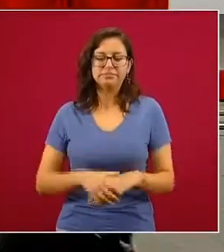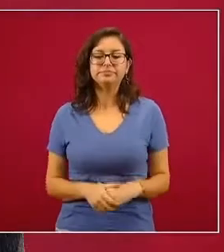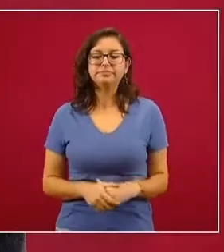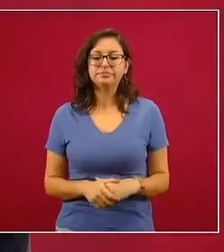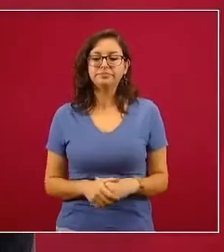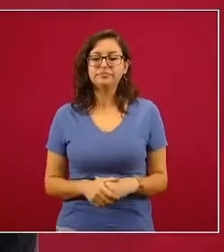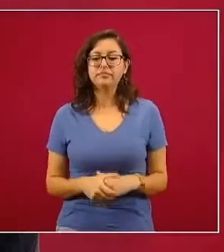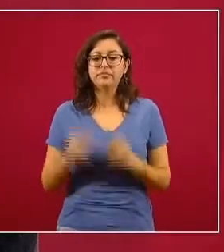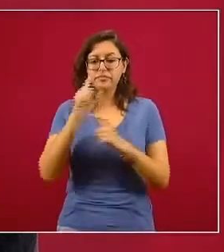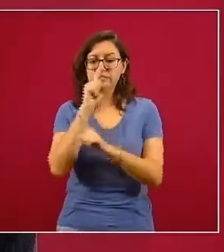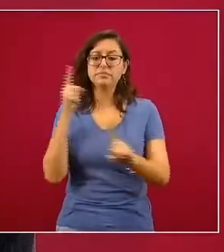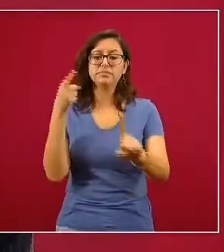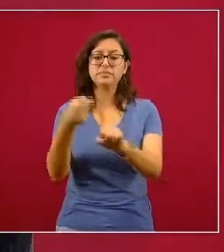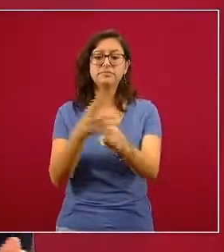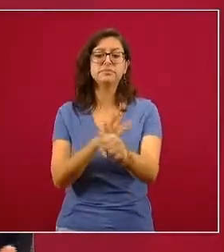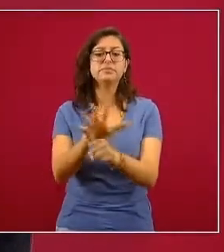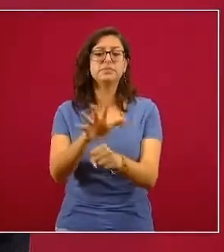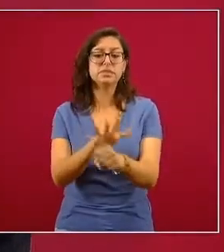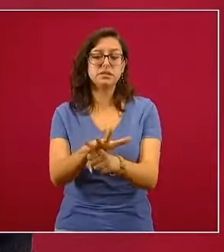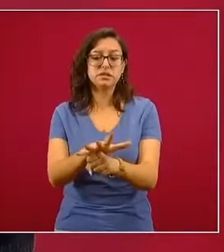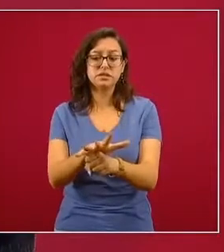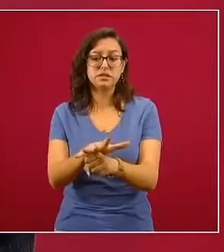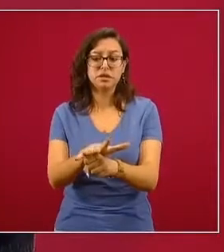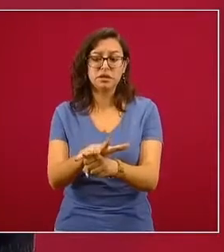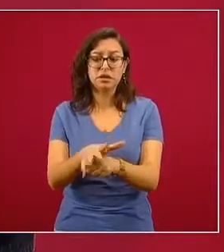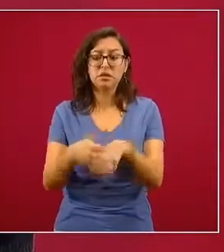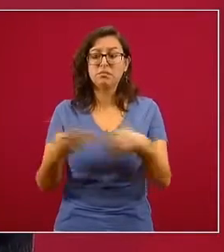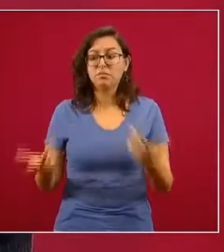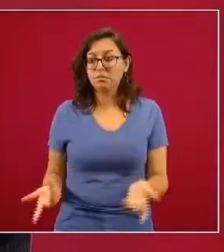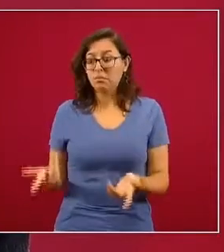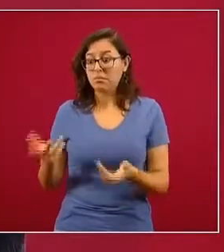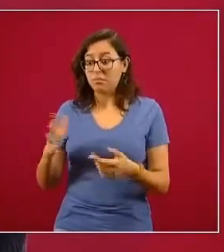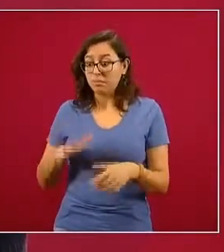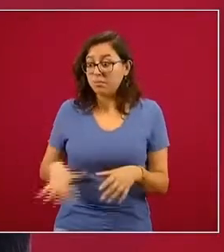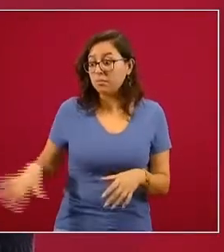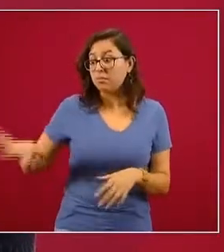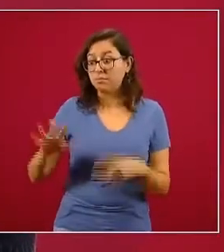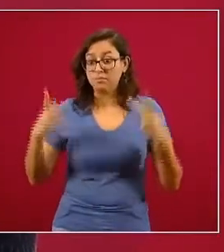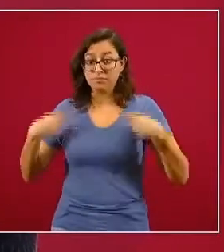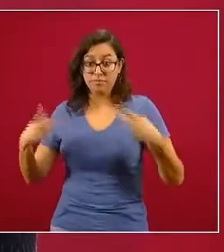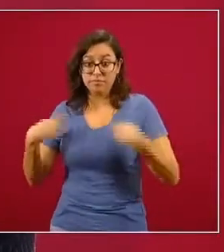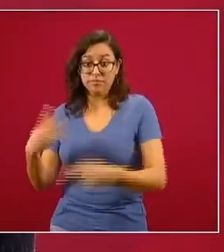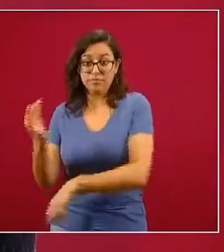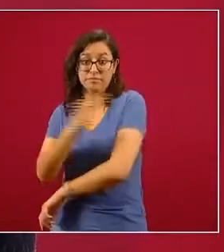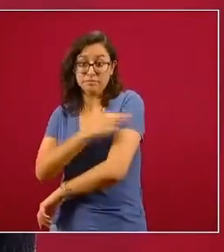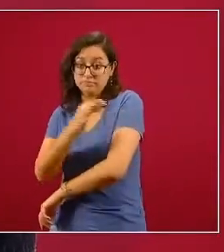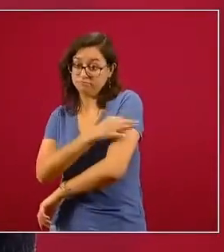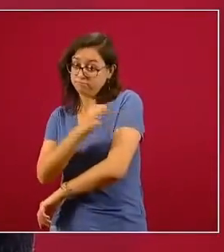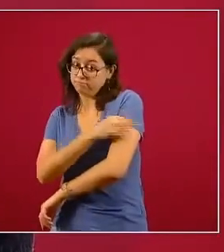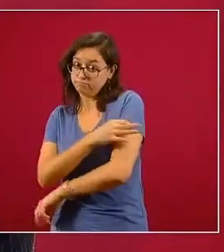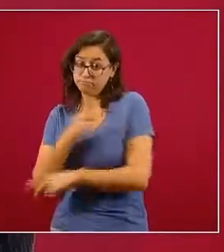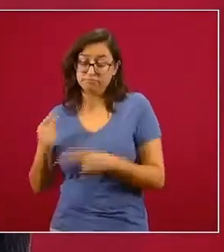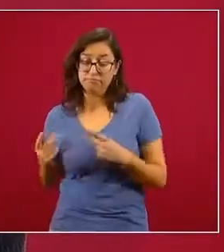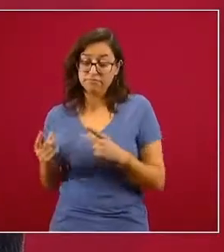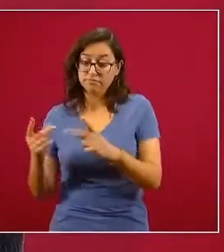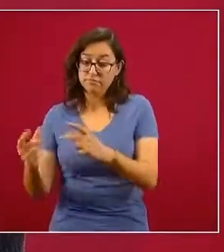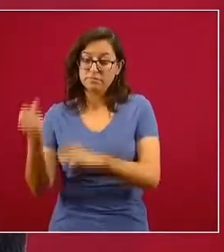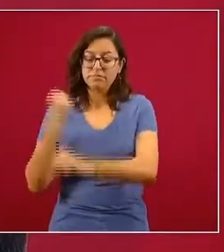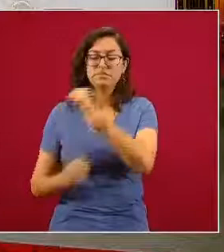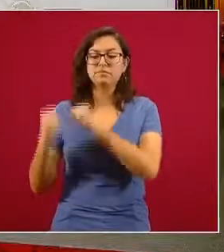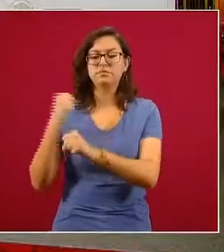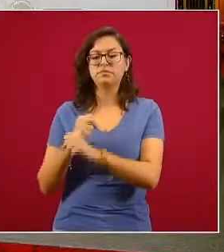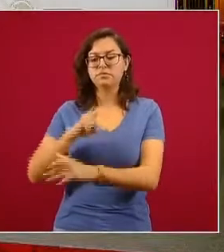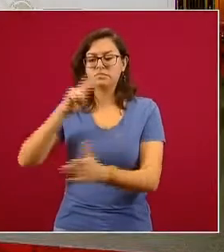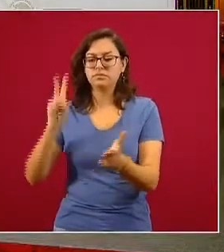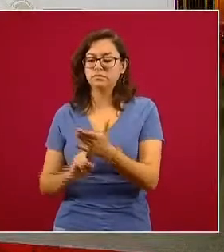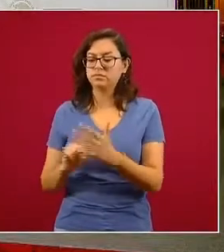El reto es lograr más rápidamente vacunar a las poblaciones de riesgo. Desde 2007 que existe